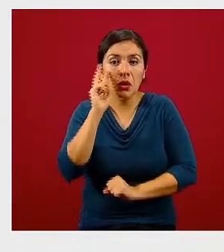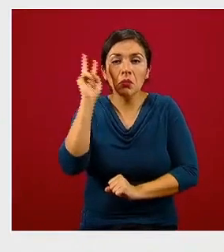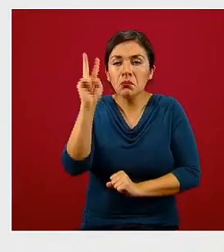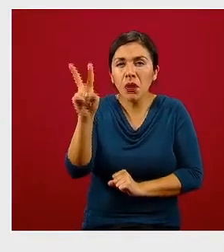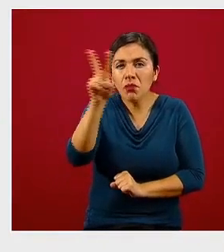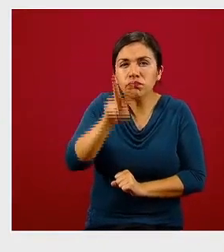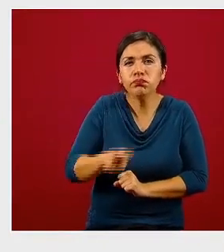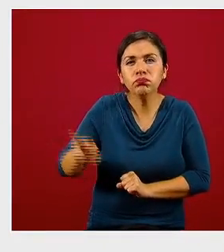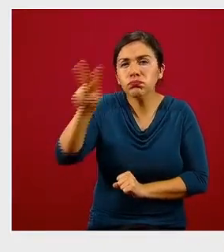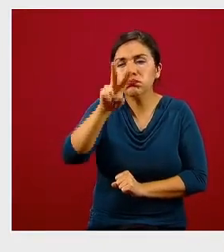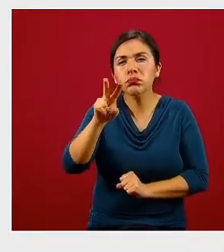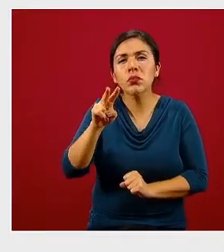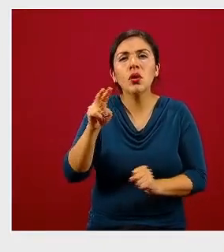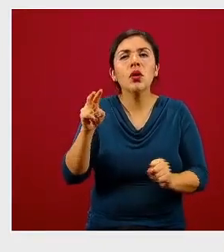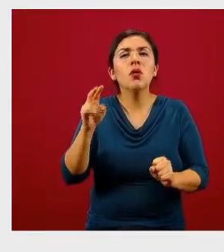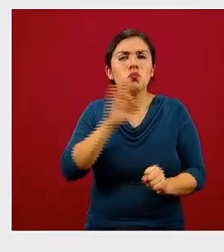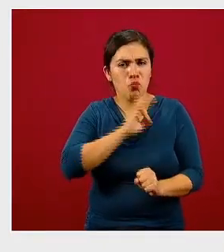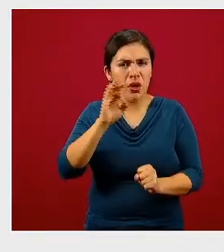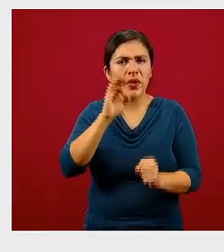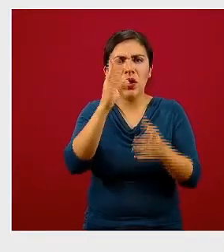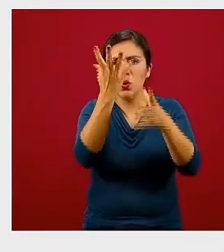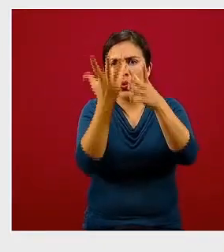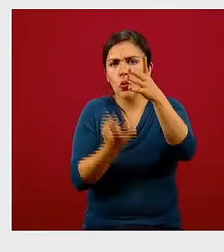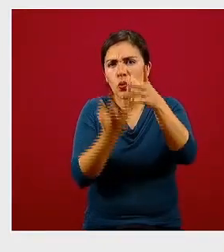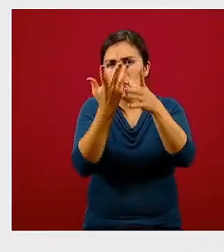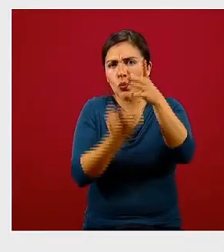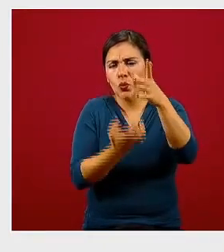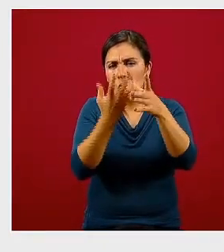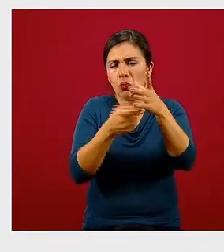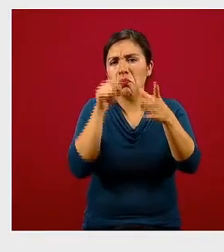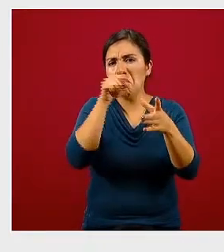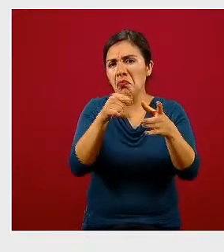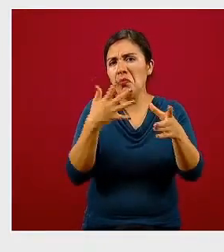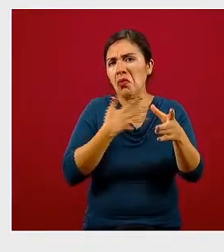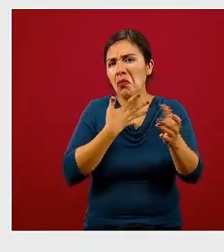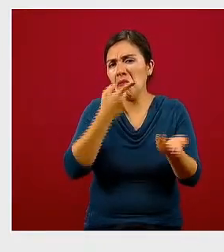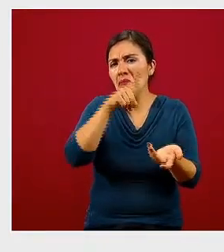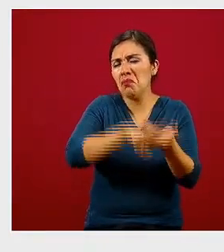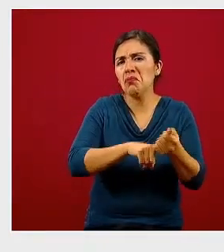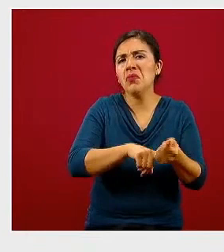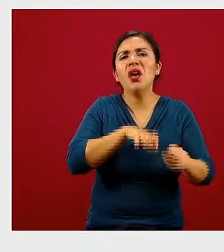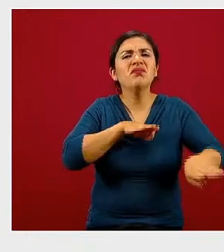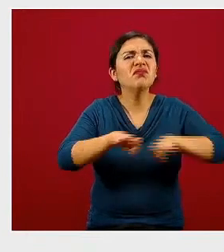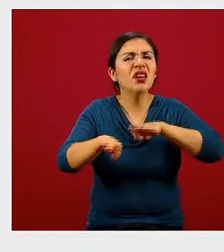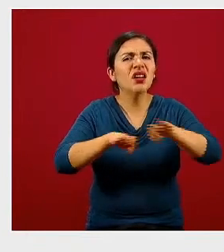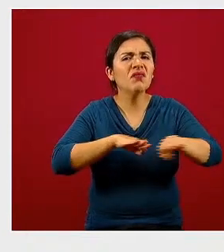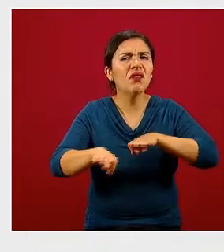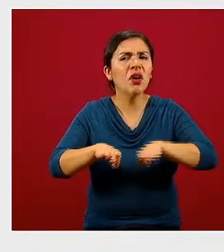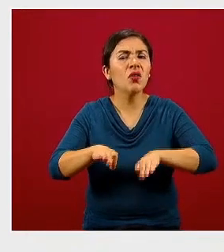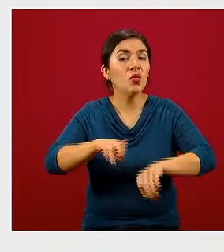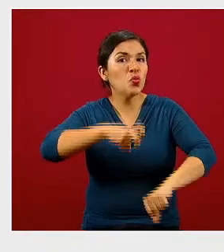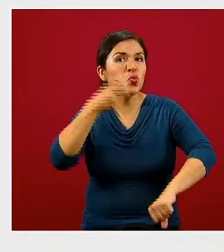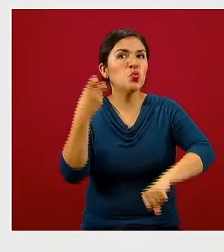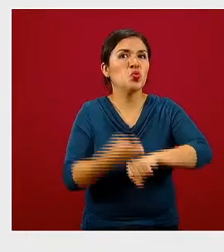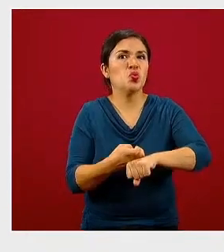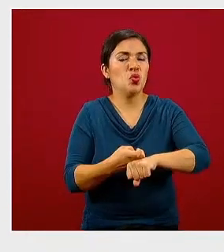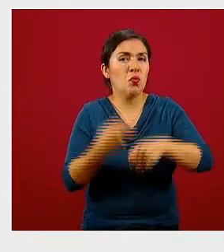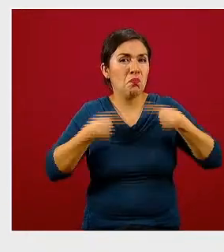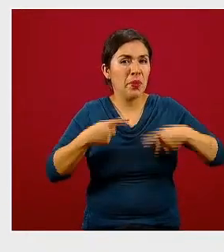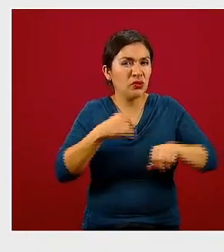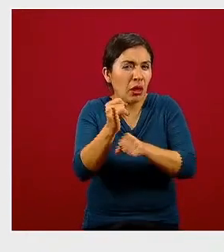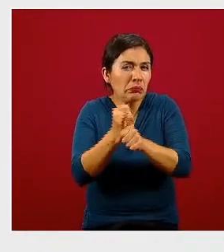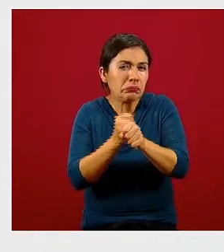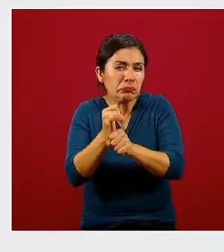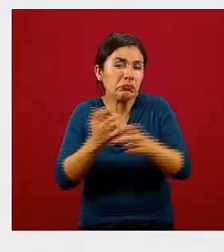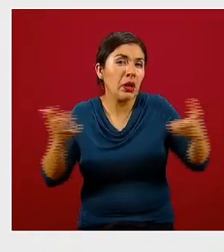de movilidad que se puede descargar, en el que ven, digamos, el trabajo crudo de los